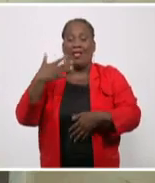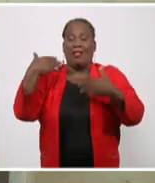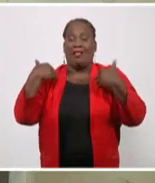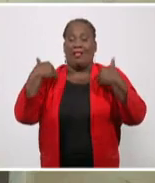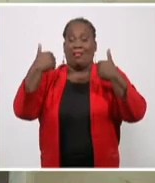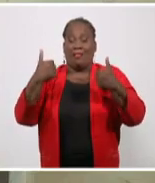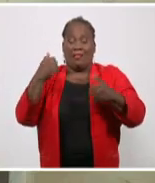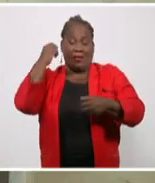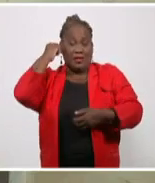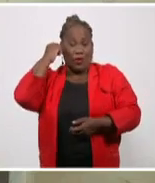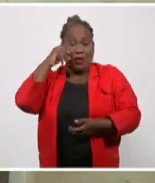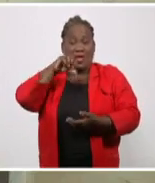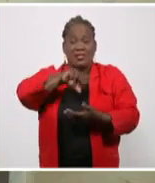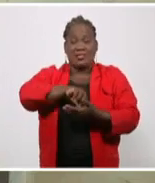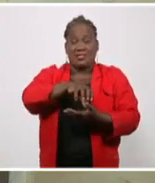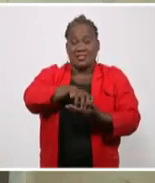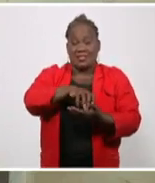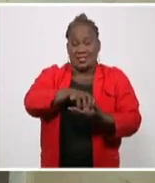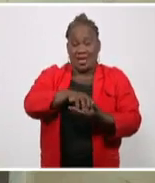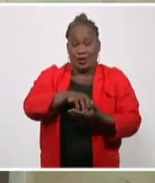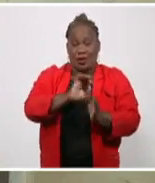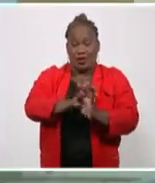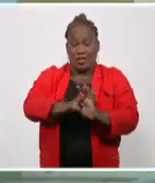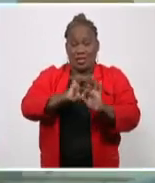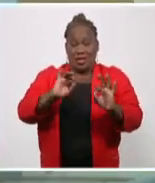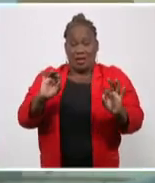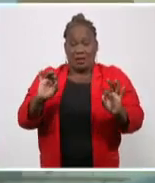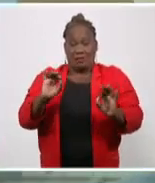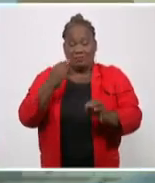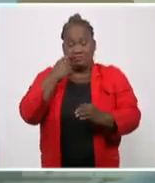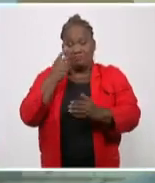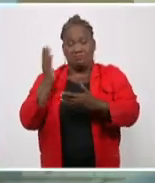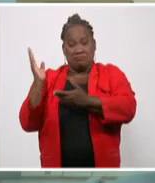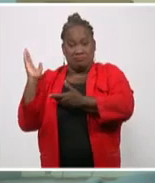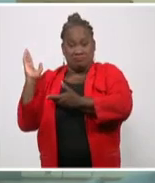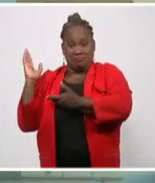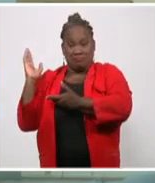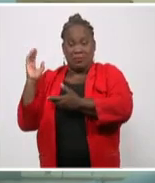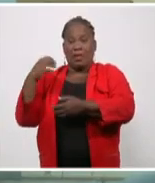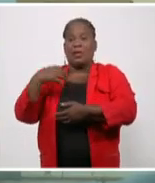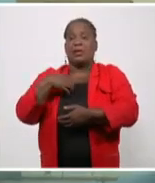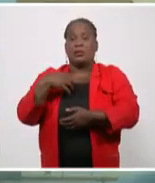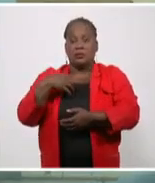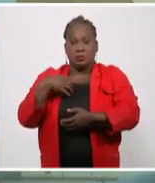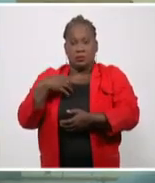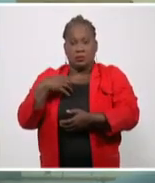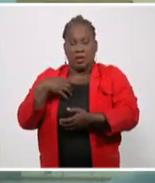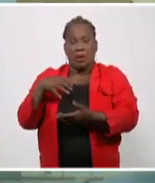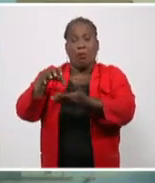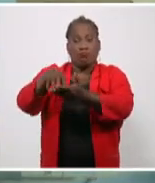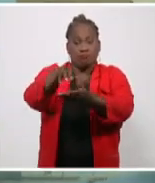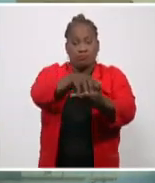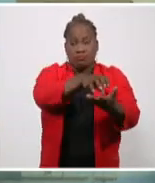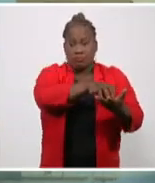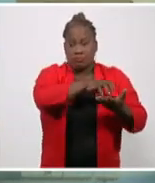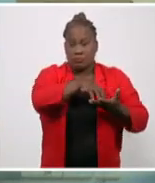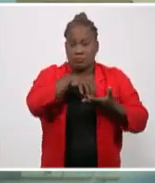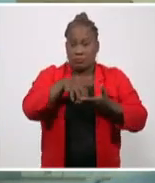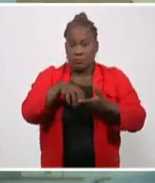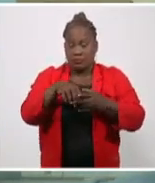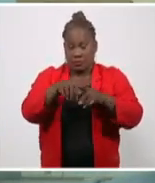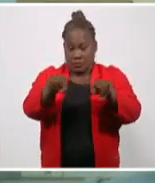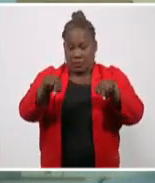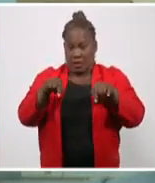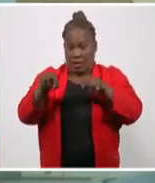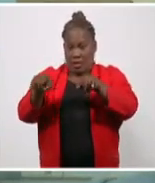Centro de Higiene, Ariadna Benesh Jiménez. Escuchemos. Nosotros tenemos ubicados en cada oficina los